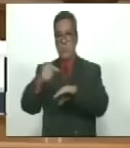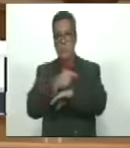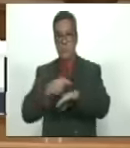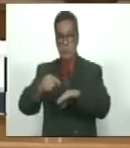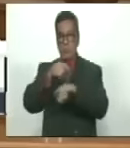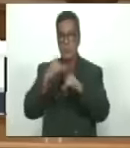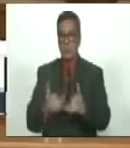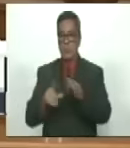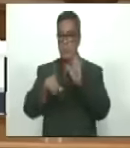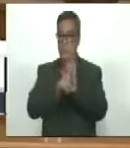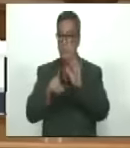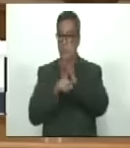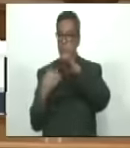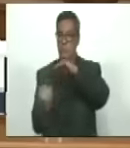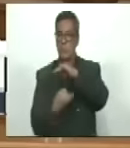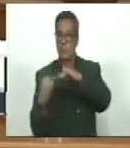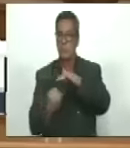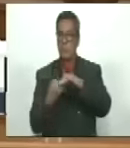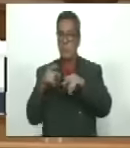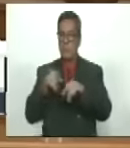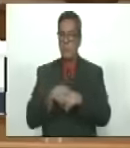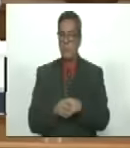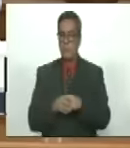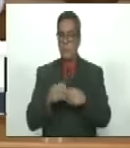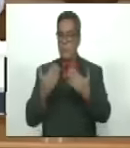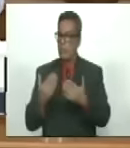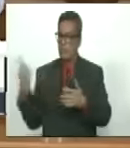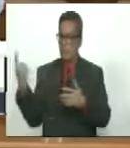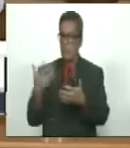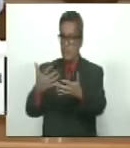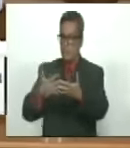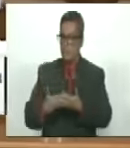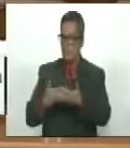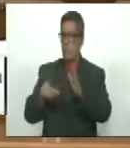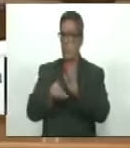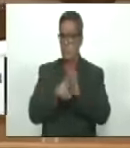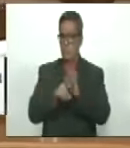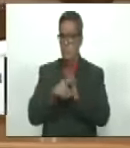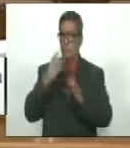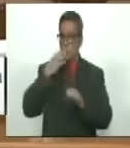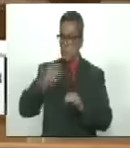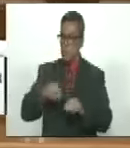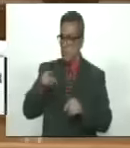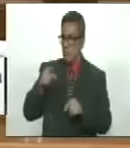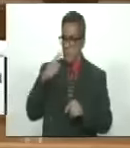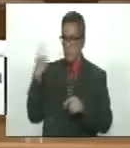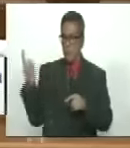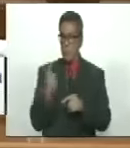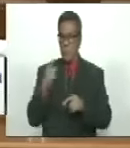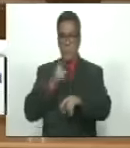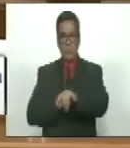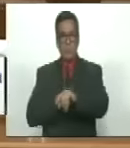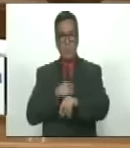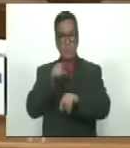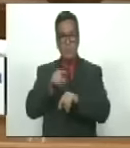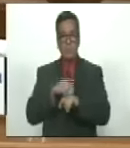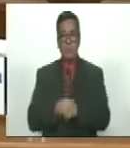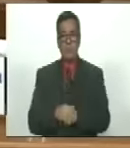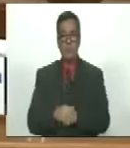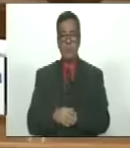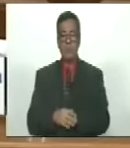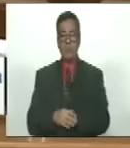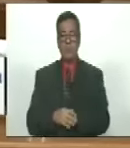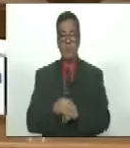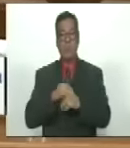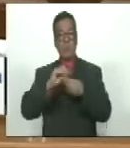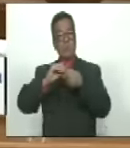su ley, las instituciones le debe haber llegado ya la ley, ¿verdad? Debe estarles llegando en este momento, con